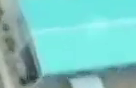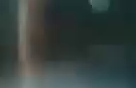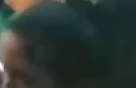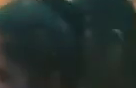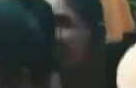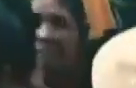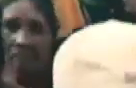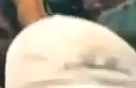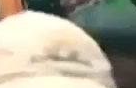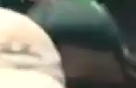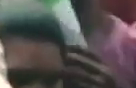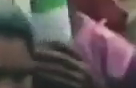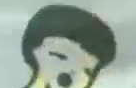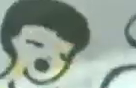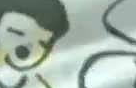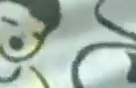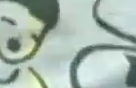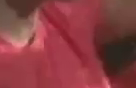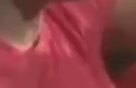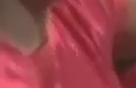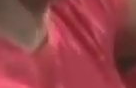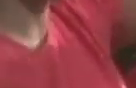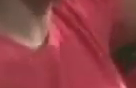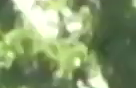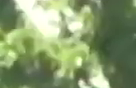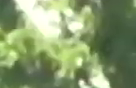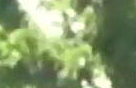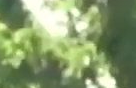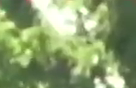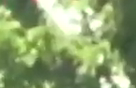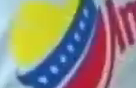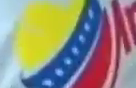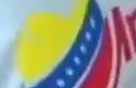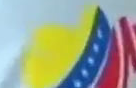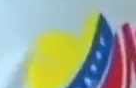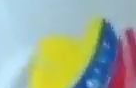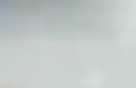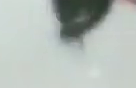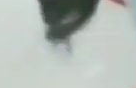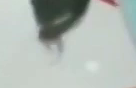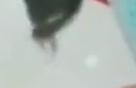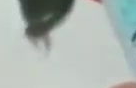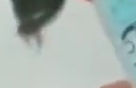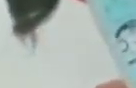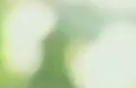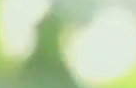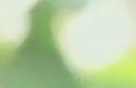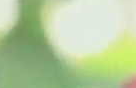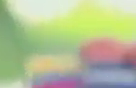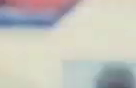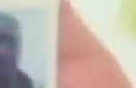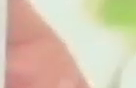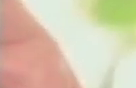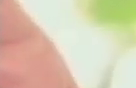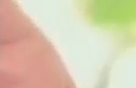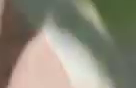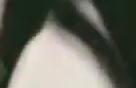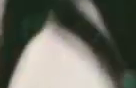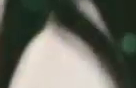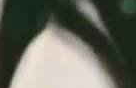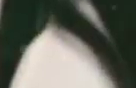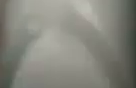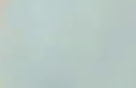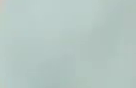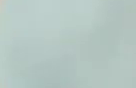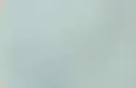en grande. Nosotros venimos de la lucha social y política. Nosotros somos de verdad. El carné de la patria es un instrumento